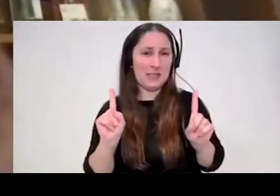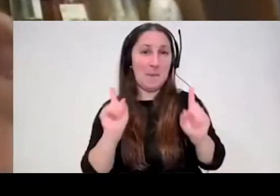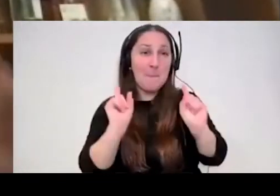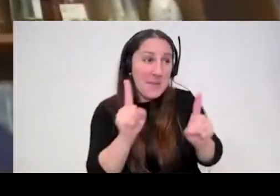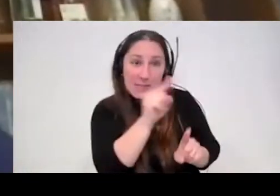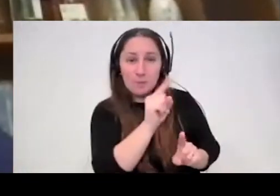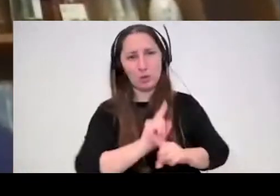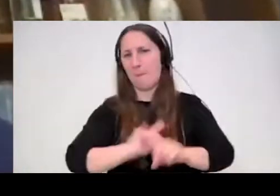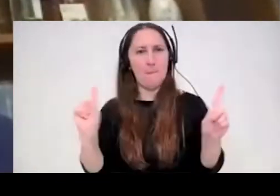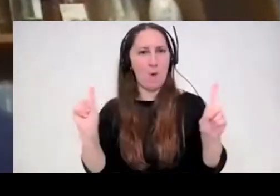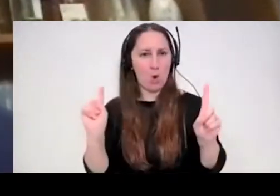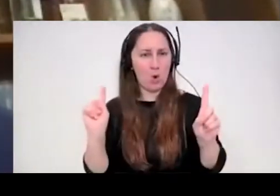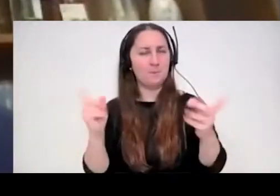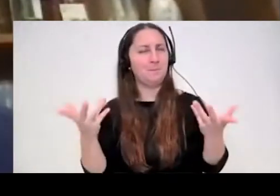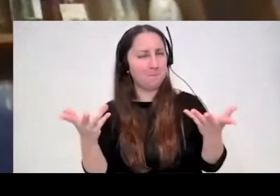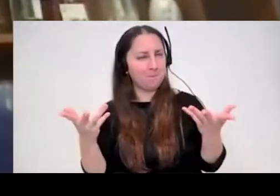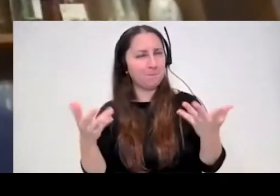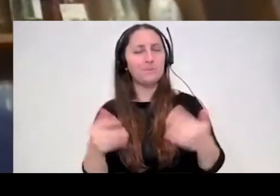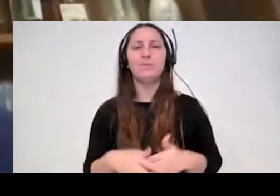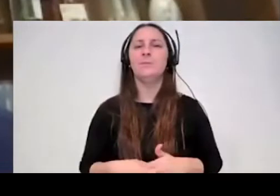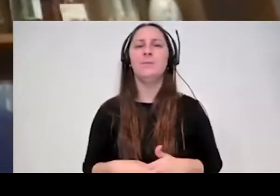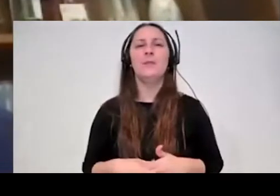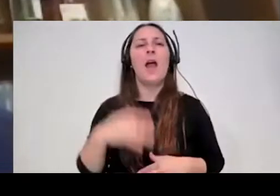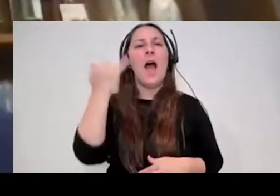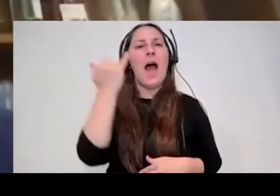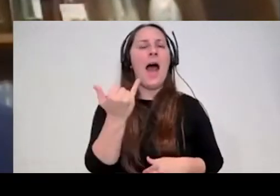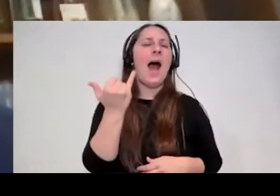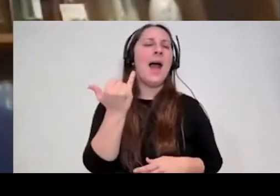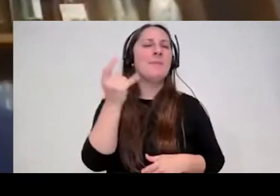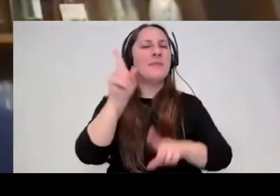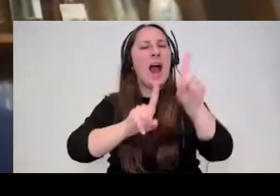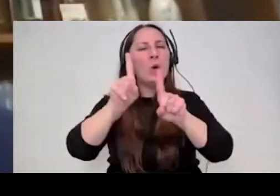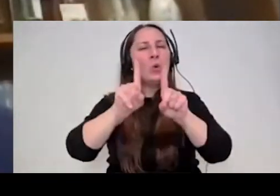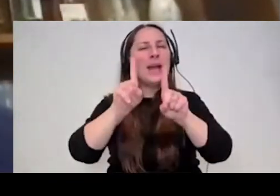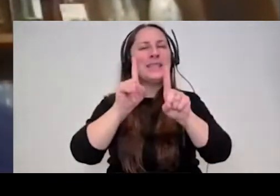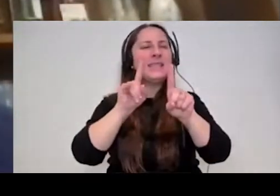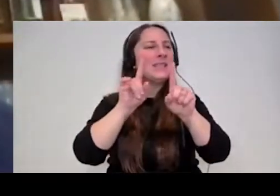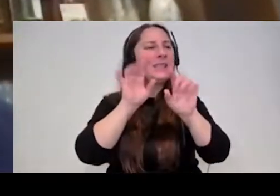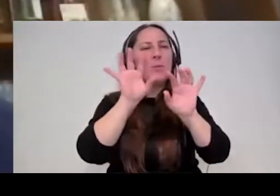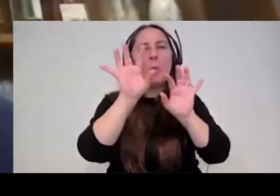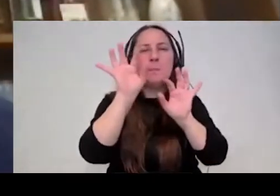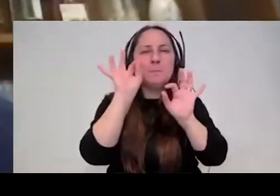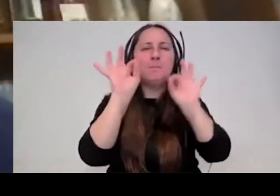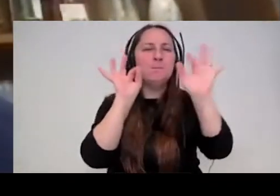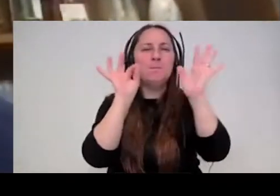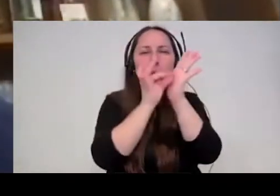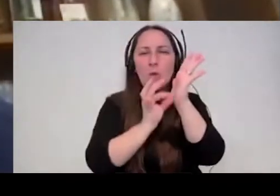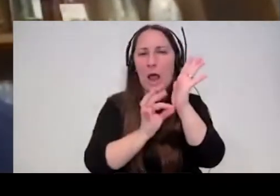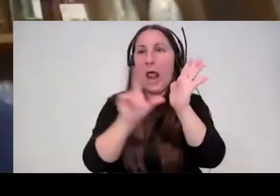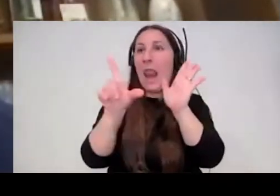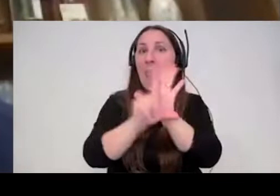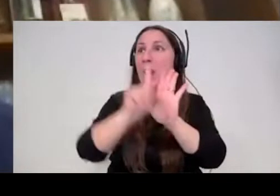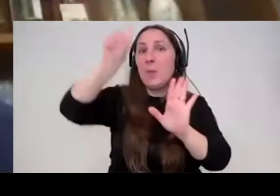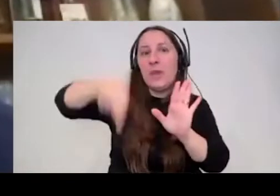que, digo, ahí hay algunas cuestiones para poner en claro. Nuestra ley no viene de la ley Rocco